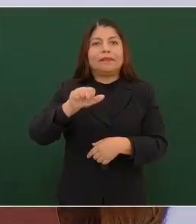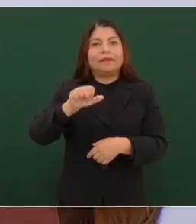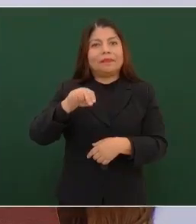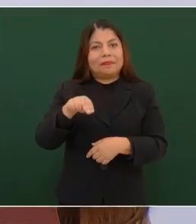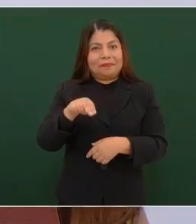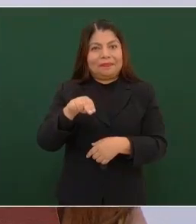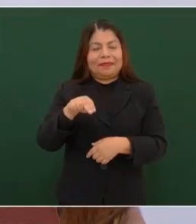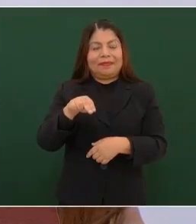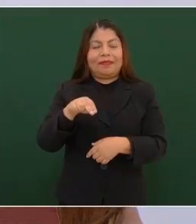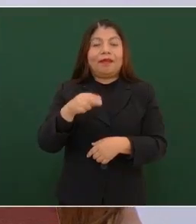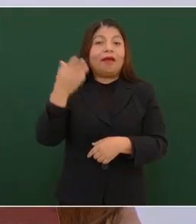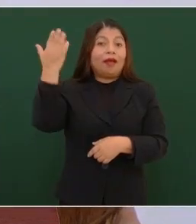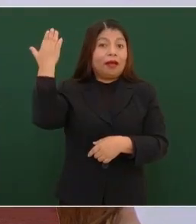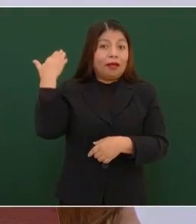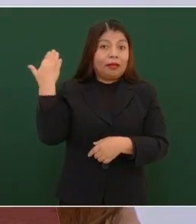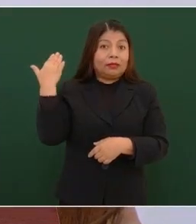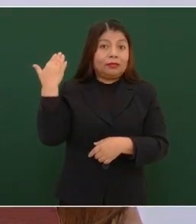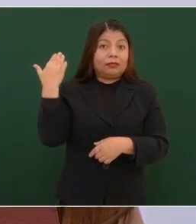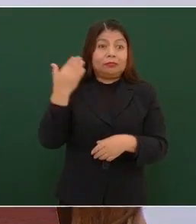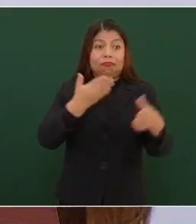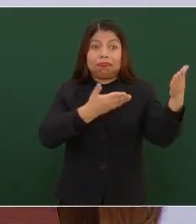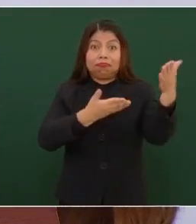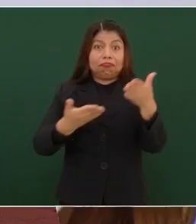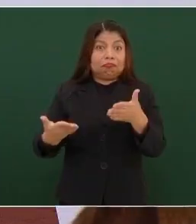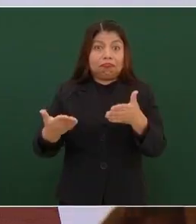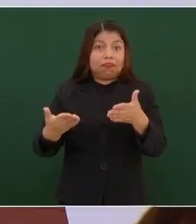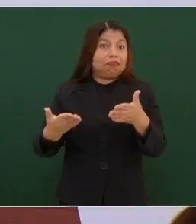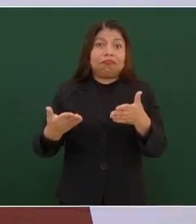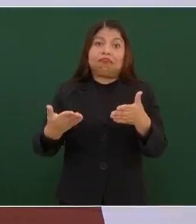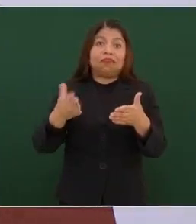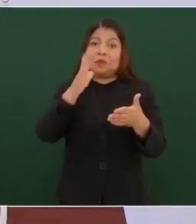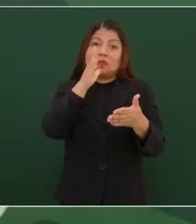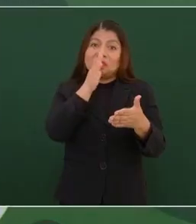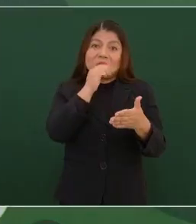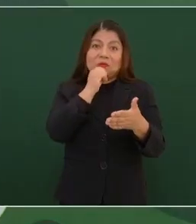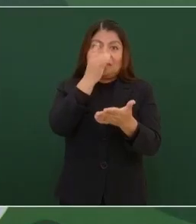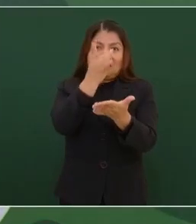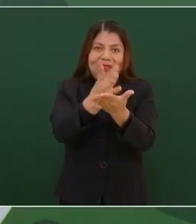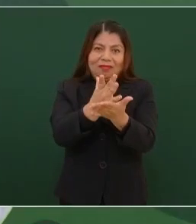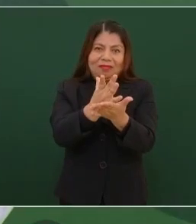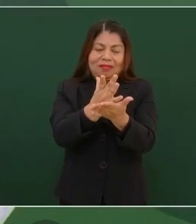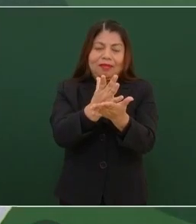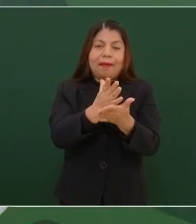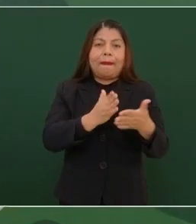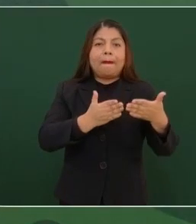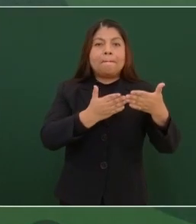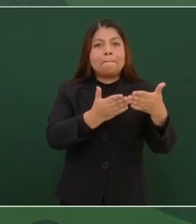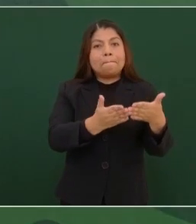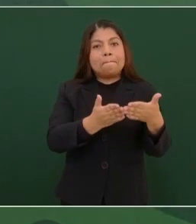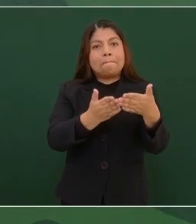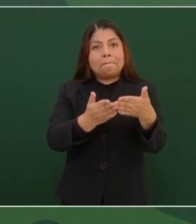acá, solo en barco, la comunicación hacia